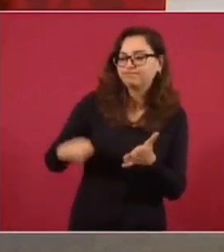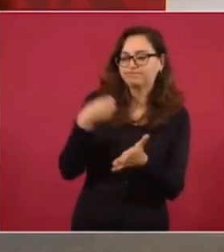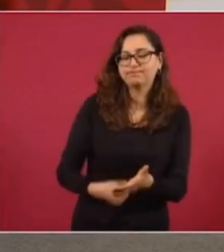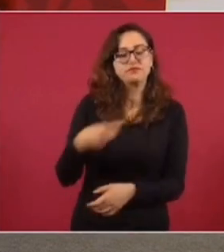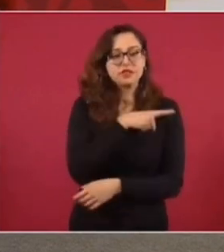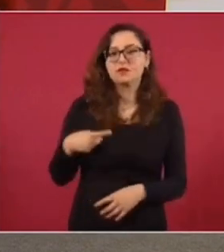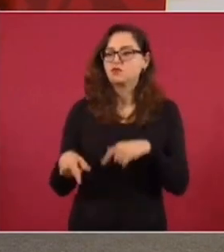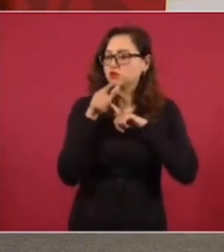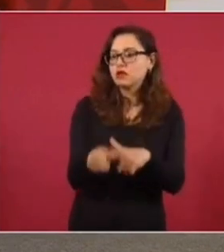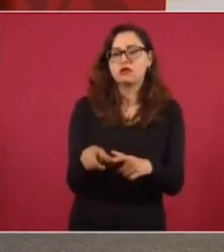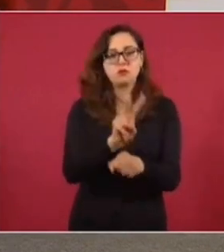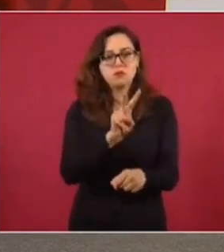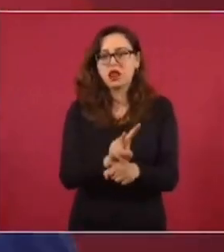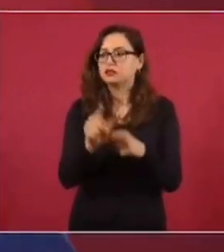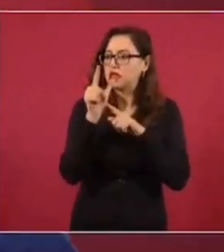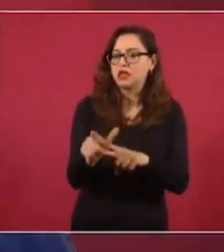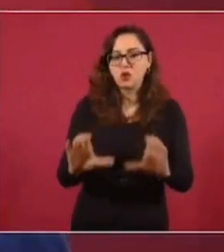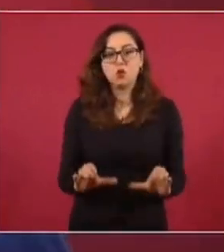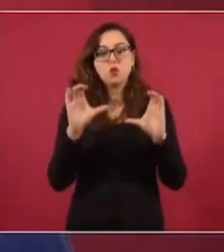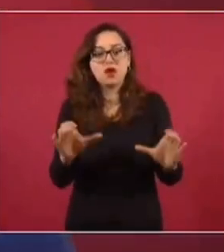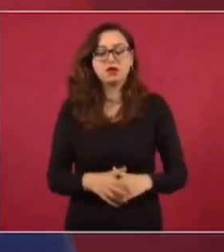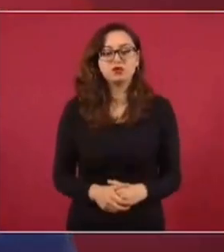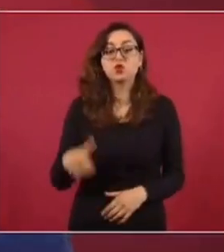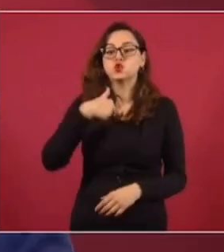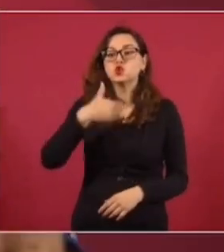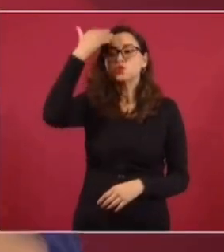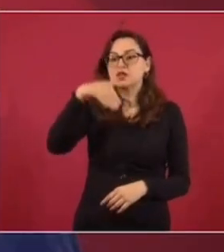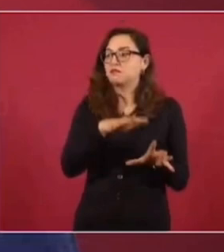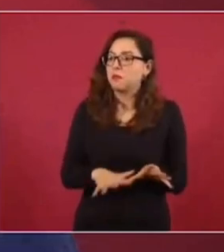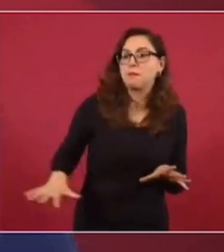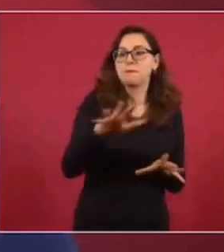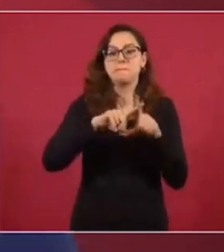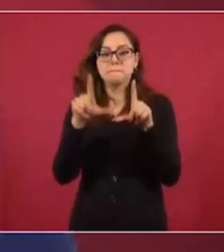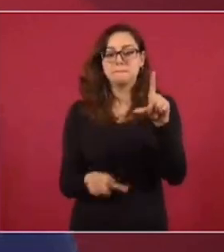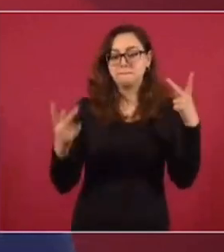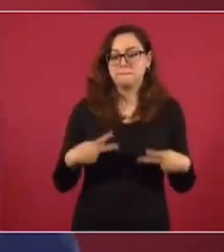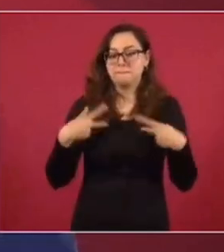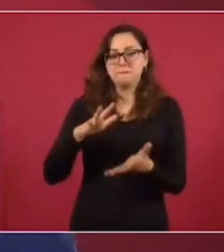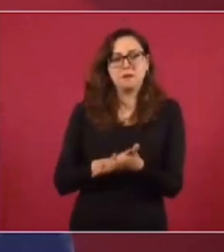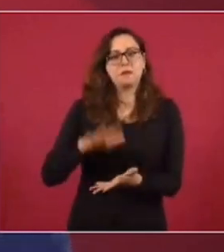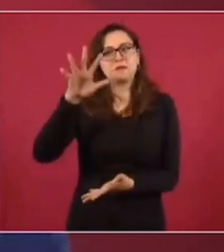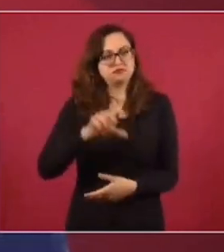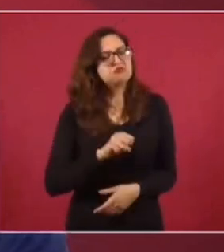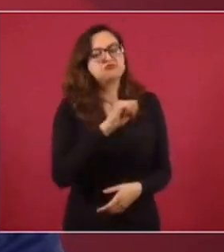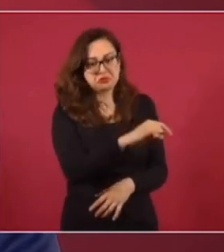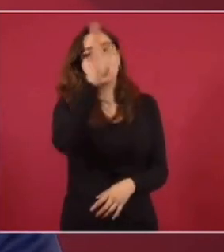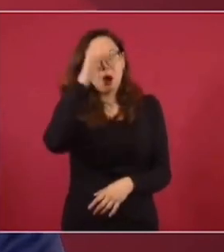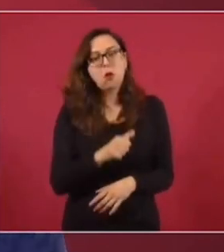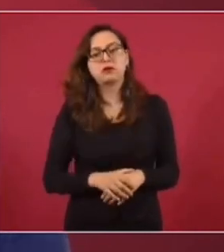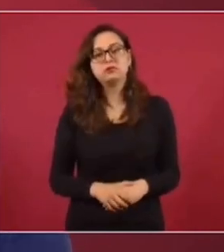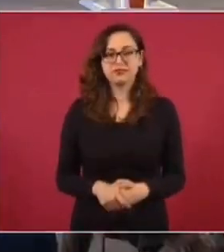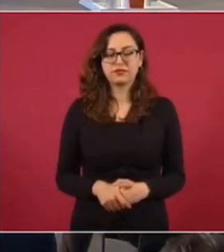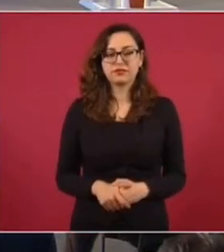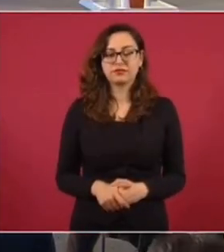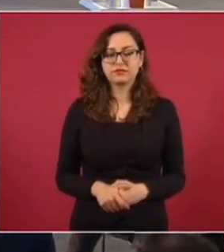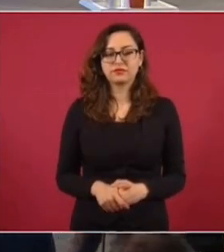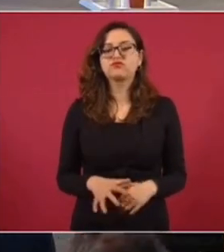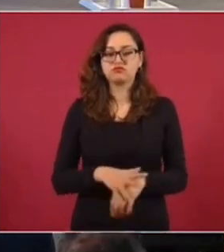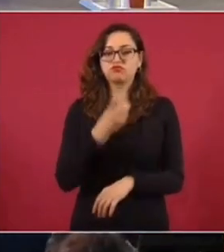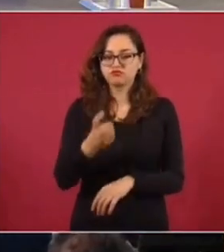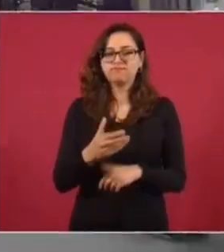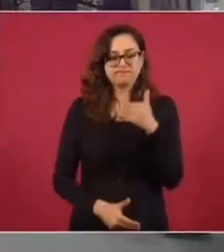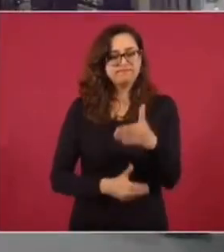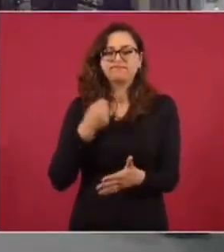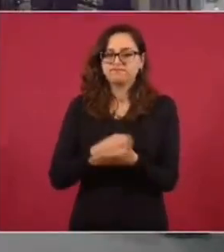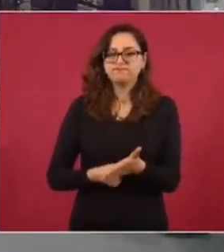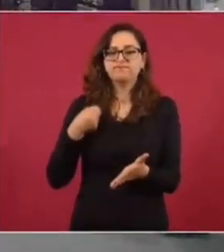perfectamente que la mayoría de los mexicanos está de acuerdo con nuestra propuesta. Por eso vamos a